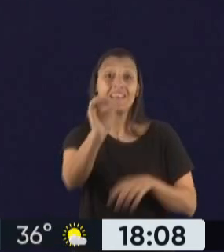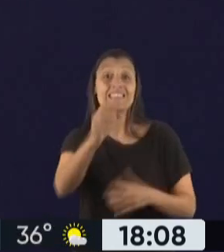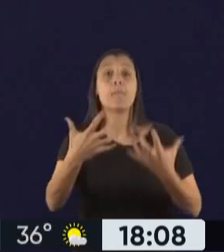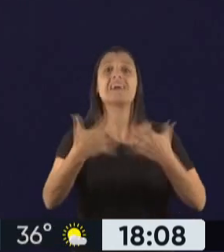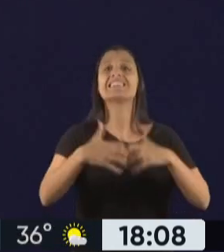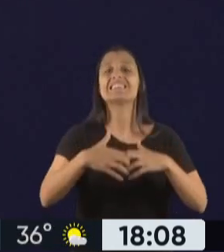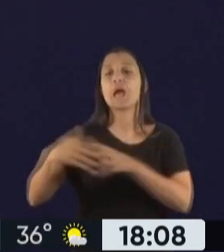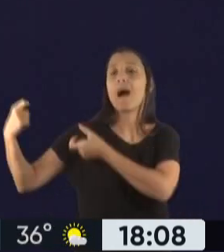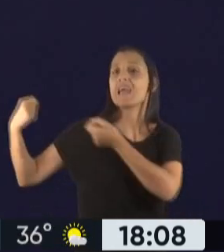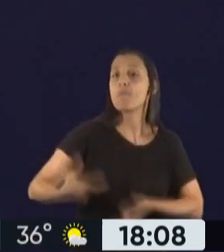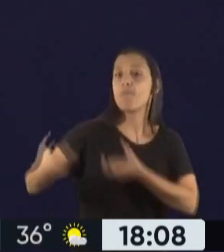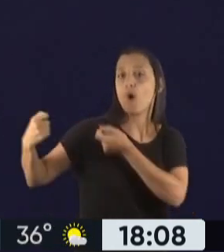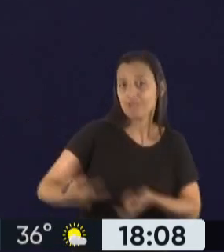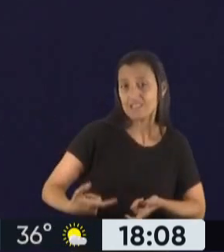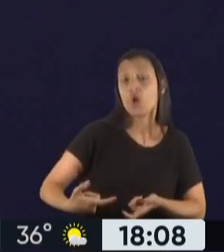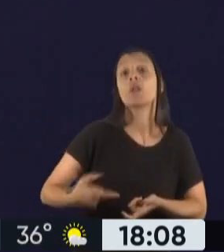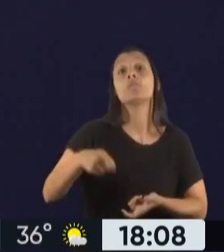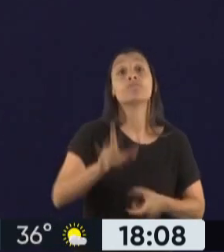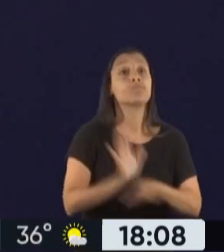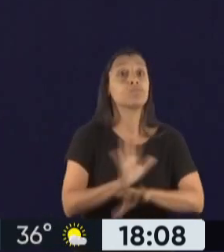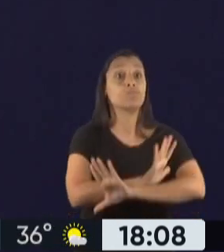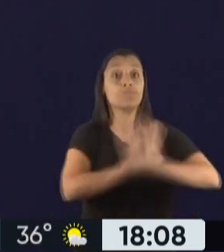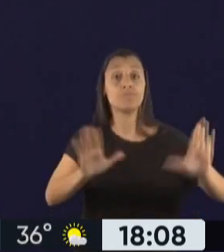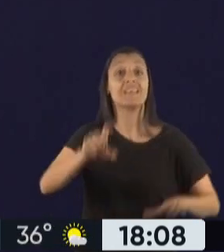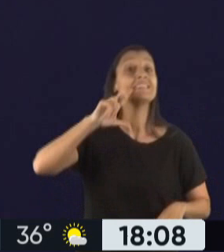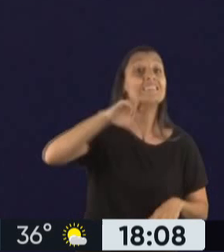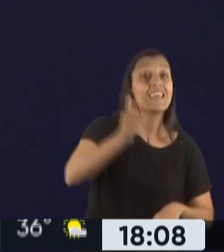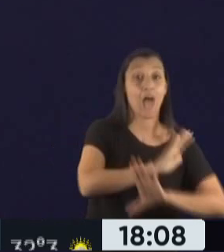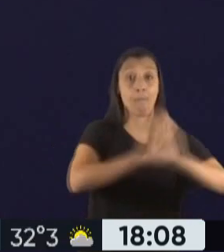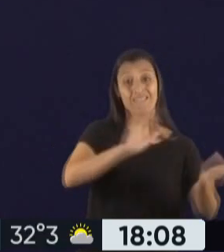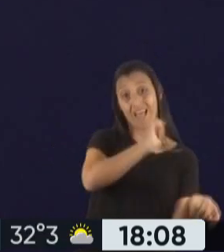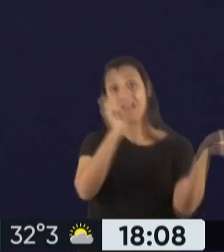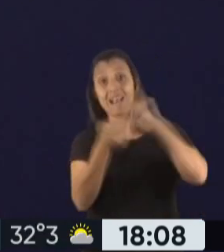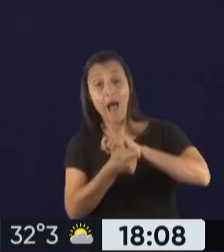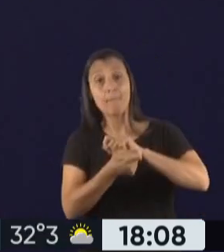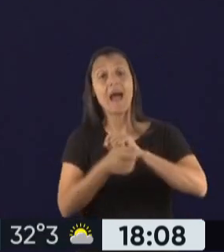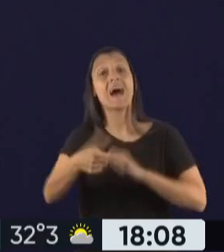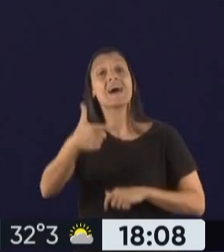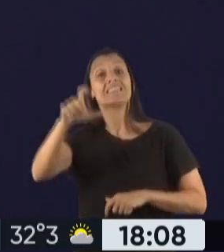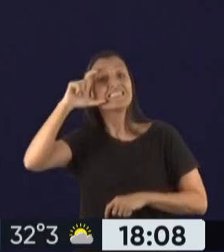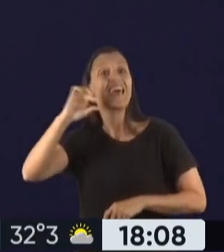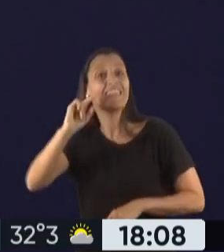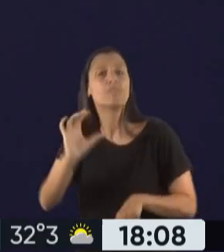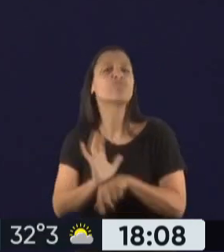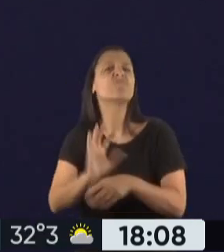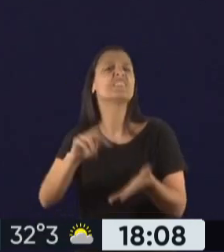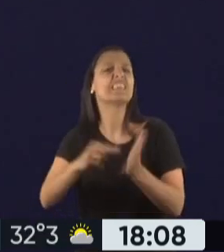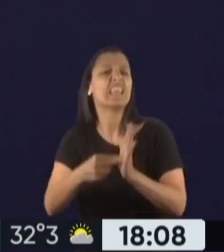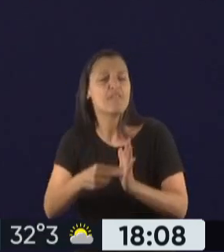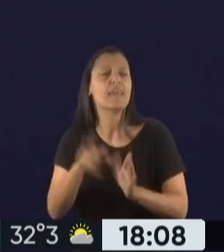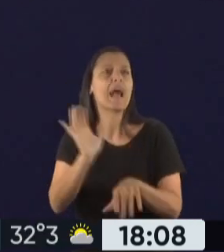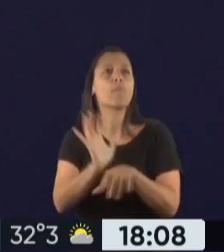cedi o sea deja de existir la Sira pasa a existir el sistema cedi que es simplemente un